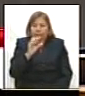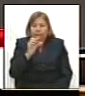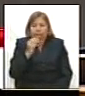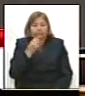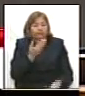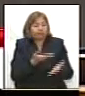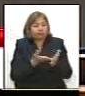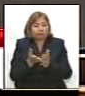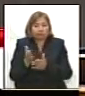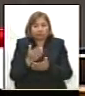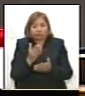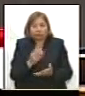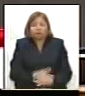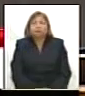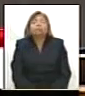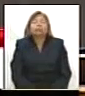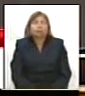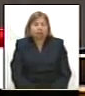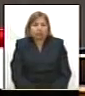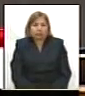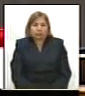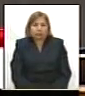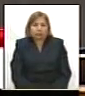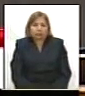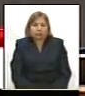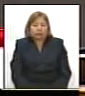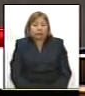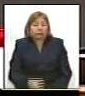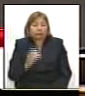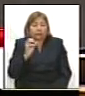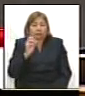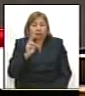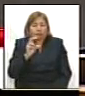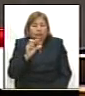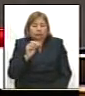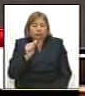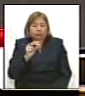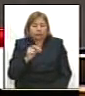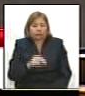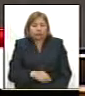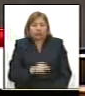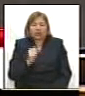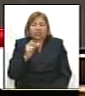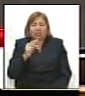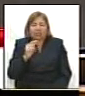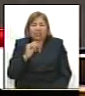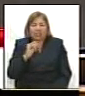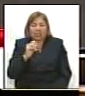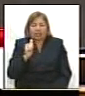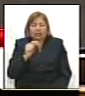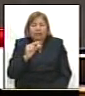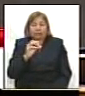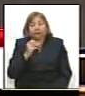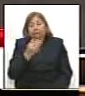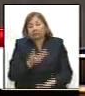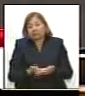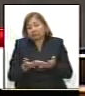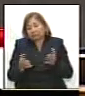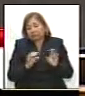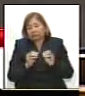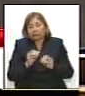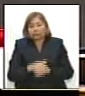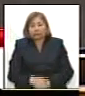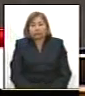desvío al Valle Orgánico de Samaca, Santiago, donde se encuentra el paisaje